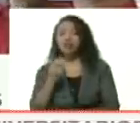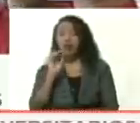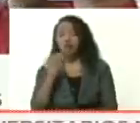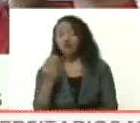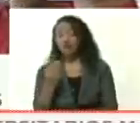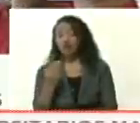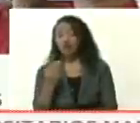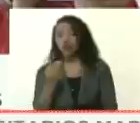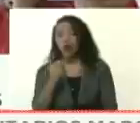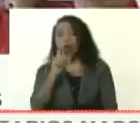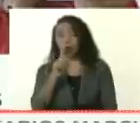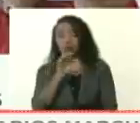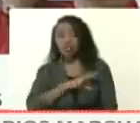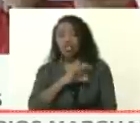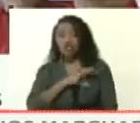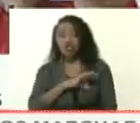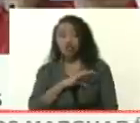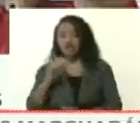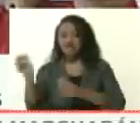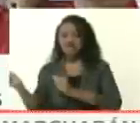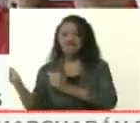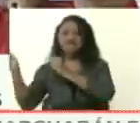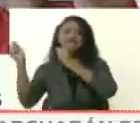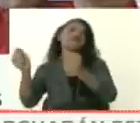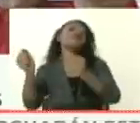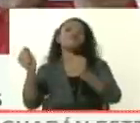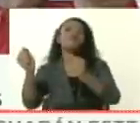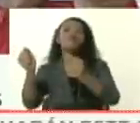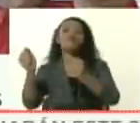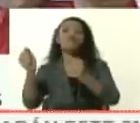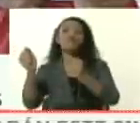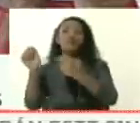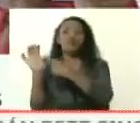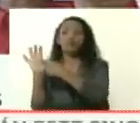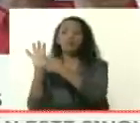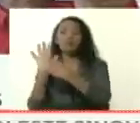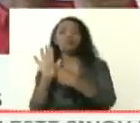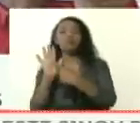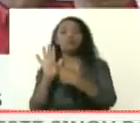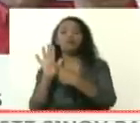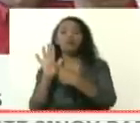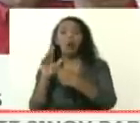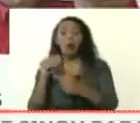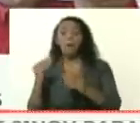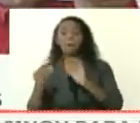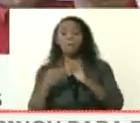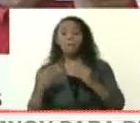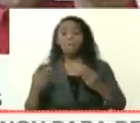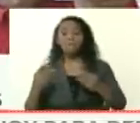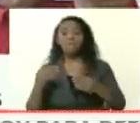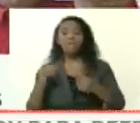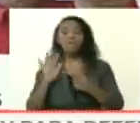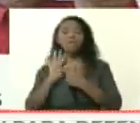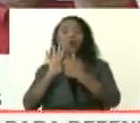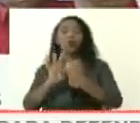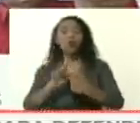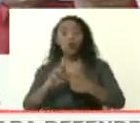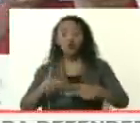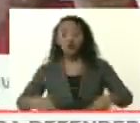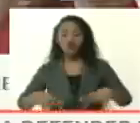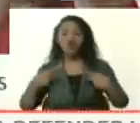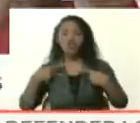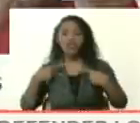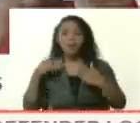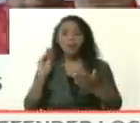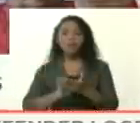Un señor que creo que salió, ¿verdad?, con una... lo sacaron, casi se expuso su vida, lo que significa ir a un acto de la oposición y